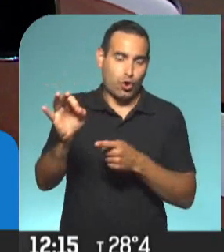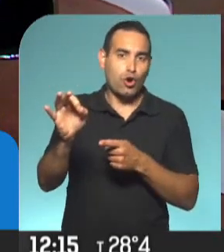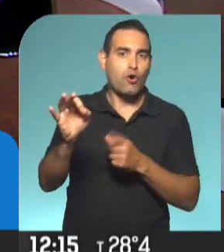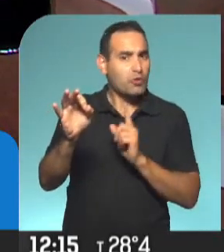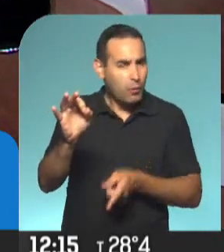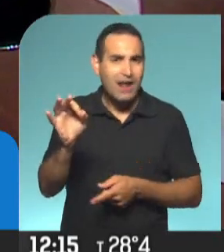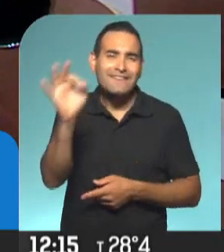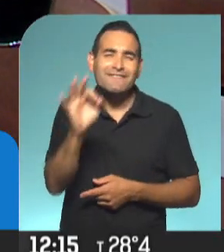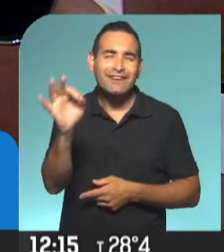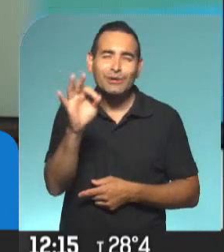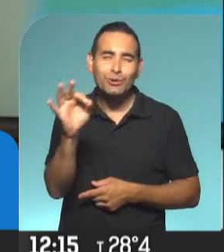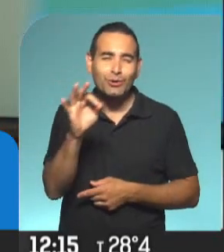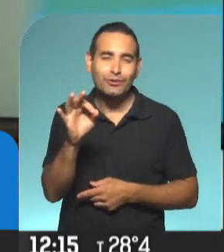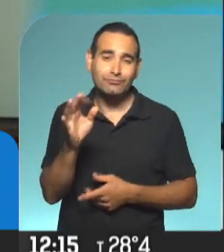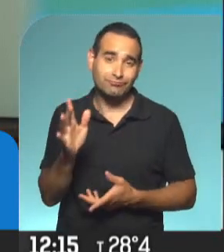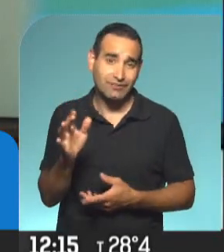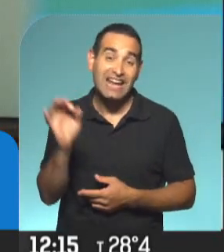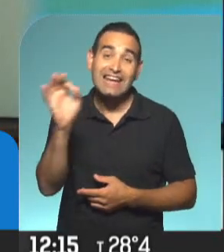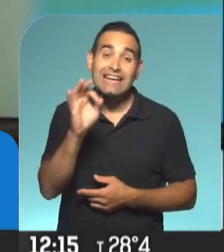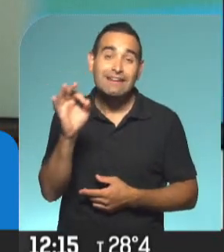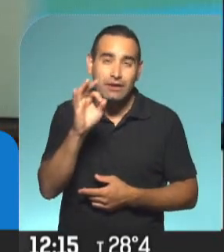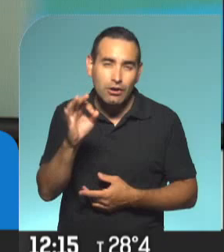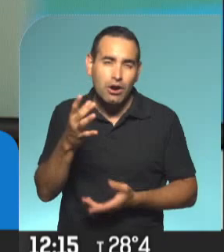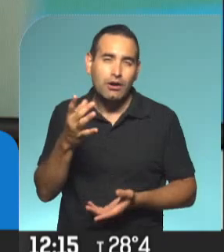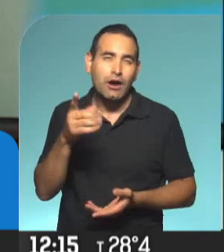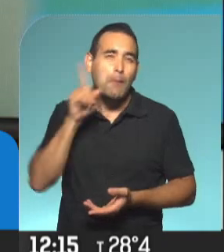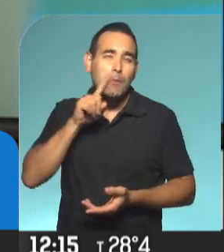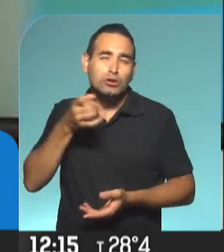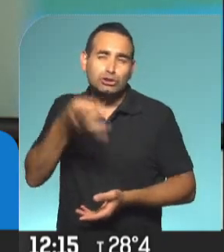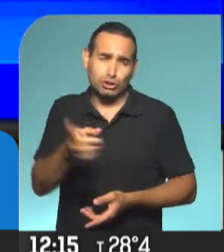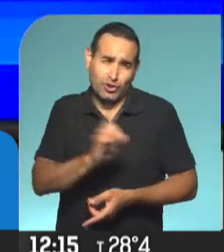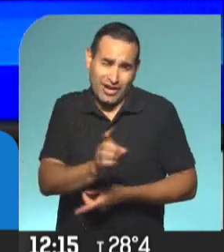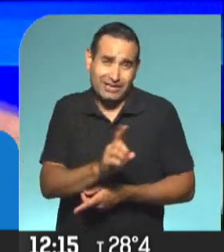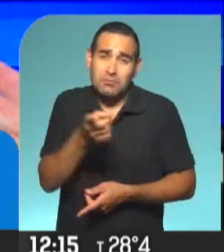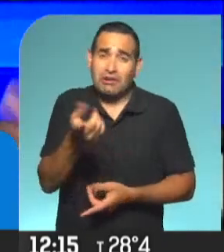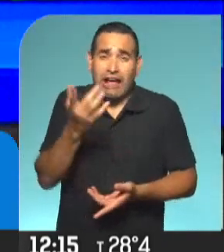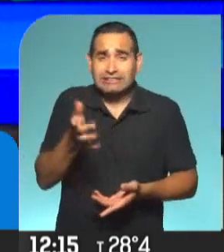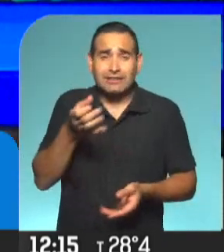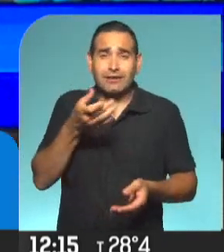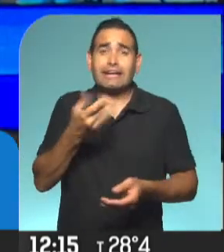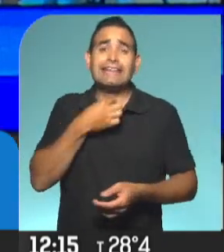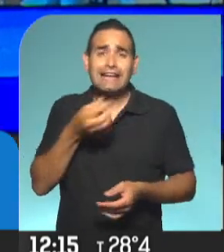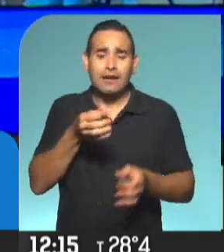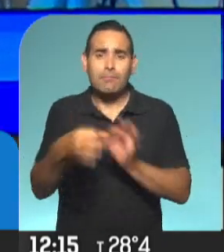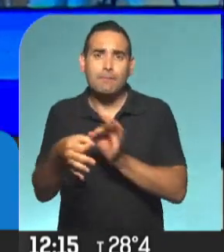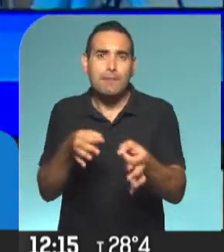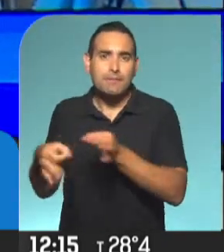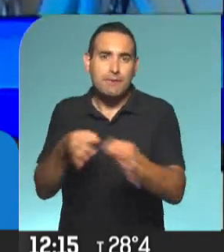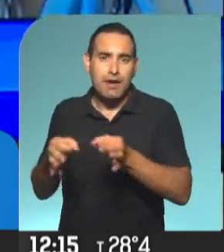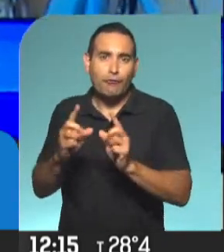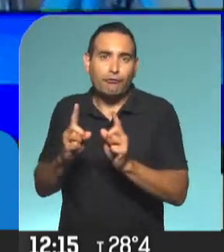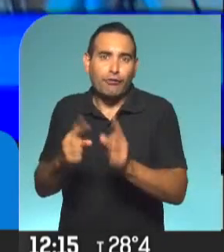virus no tiene, corríjame usted, no tiene la intención de lastimar, sino de reproducirse y de buscar su